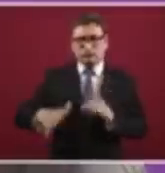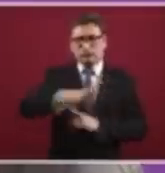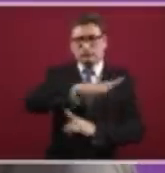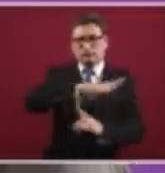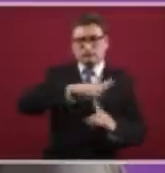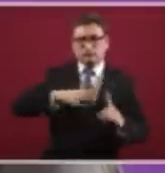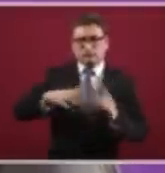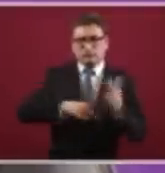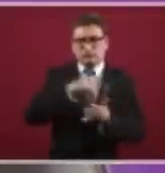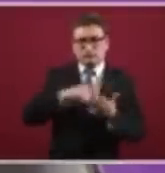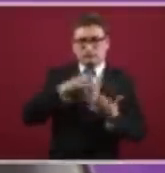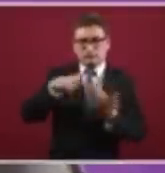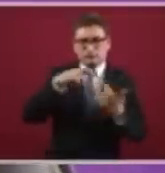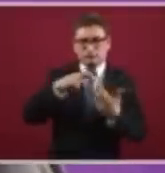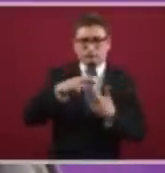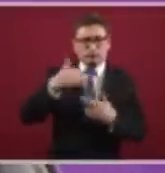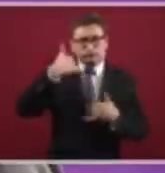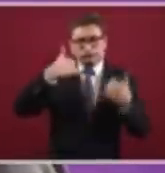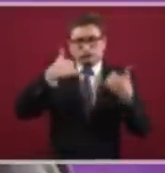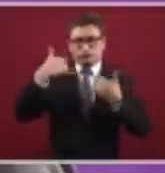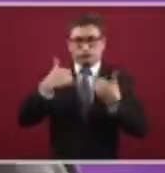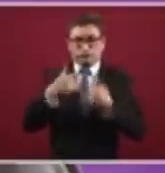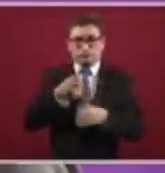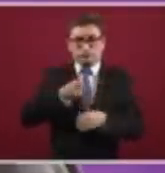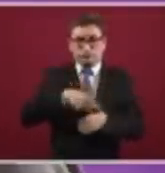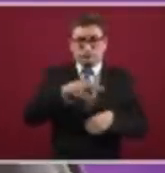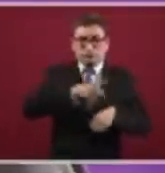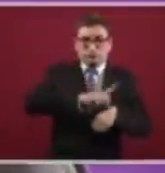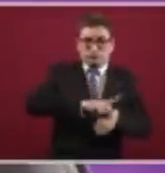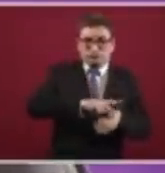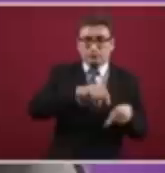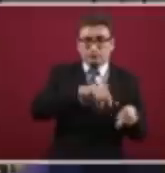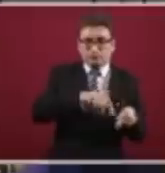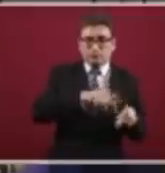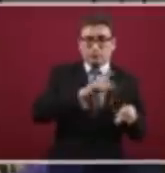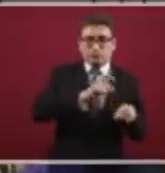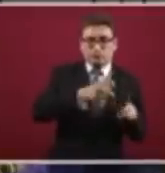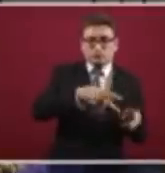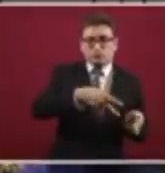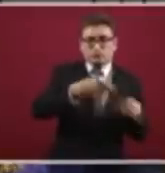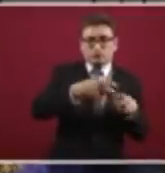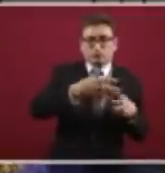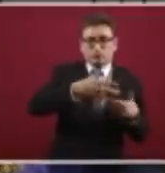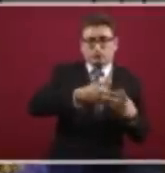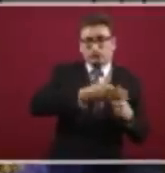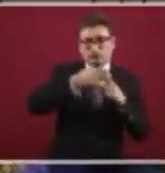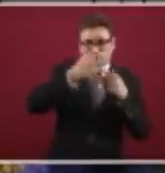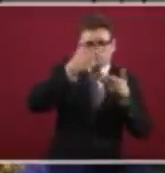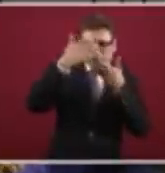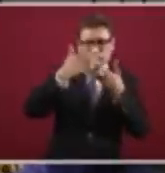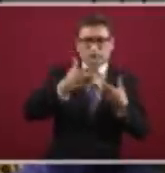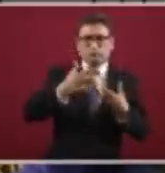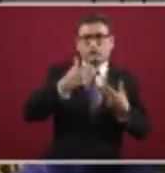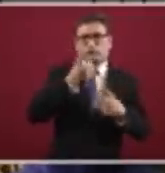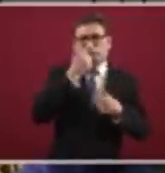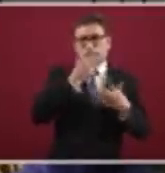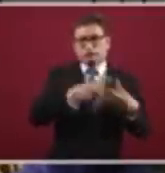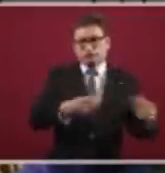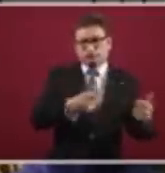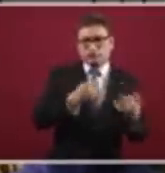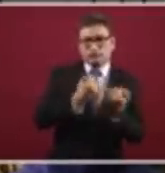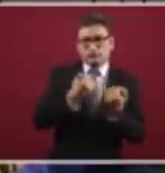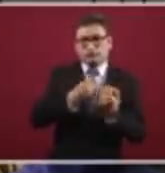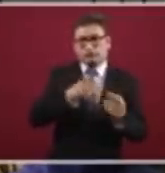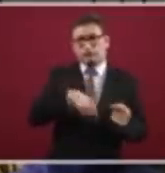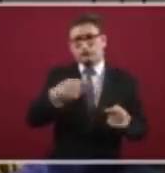no solamente los días de los hechos y los días posteriores porque se han identificado también es del dominio público no estoy diciendo